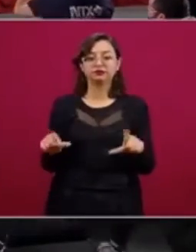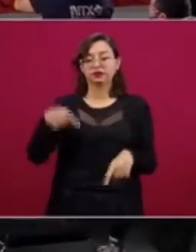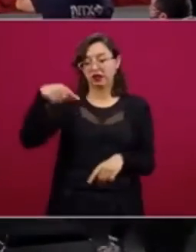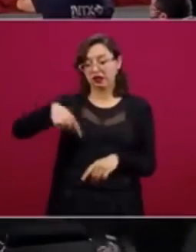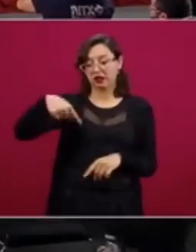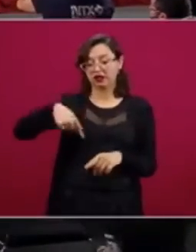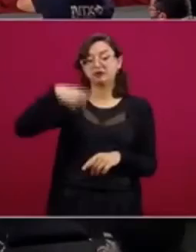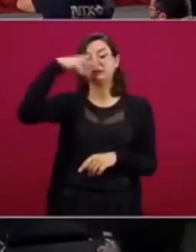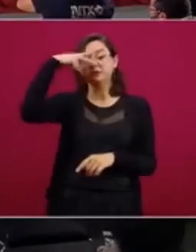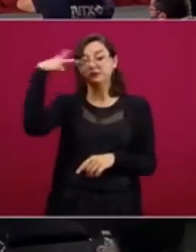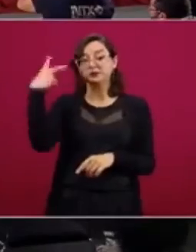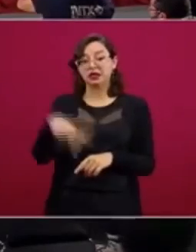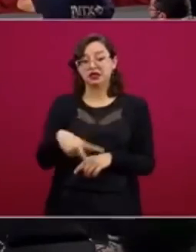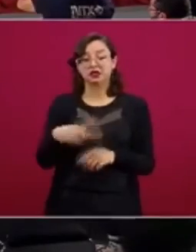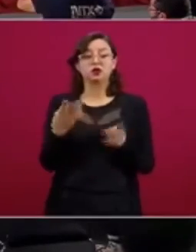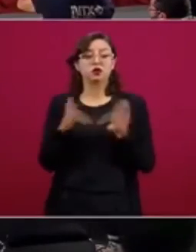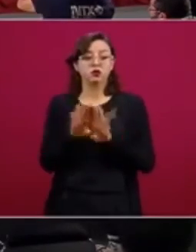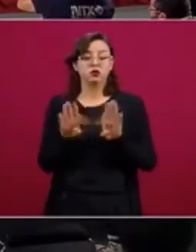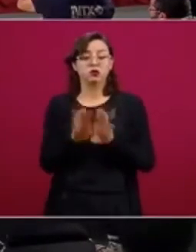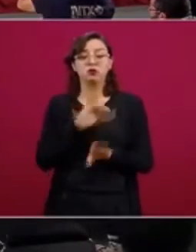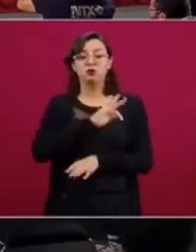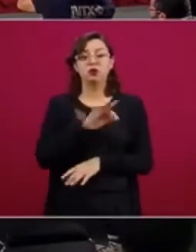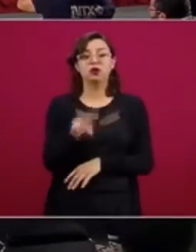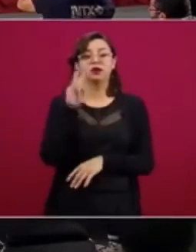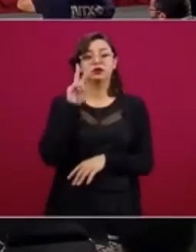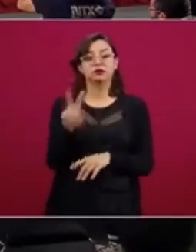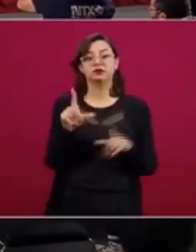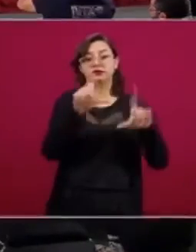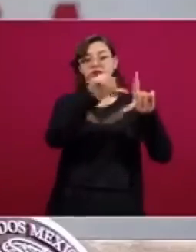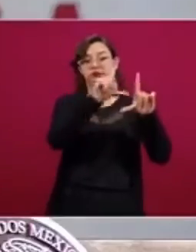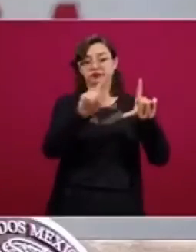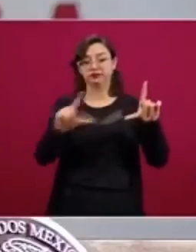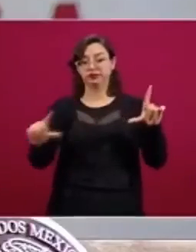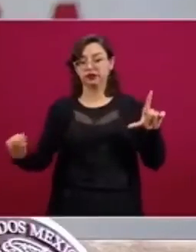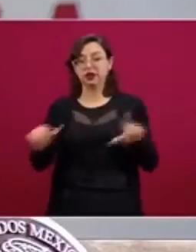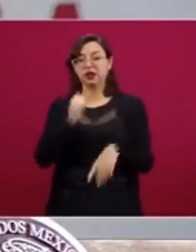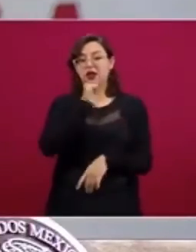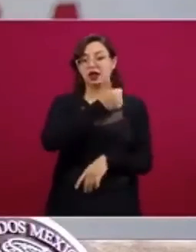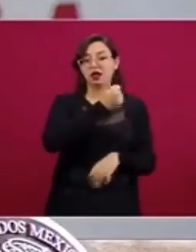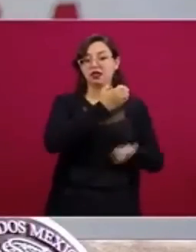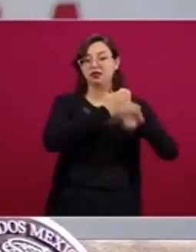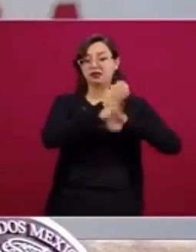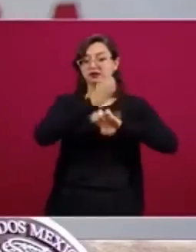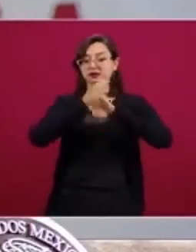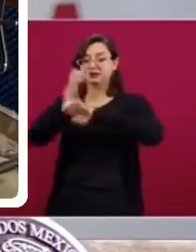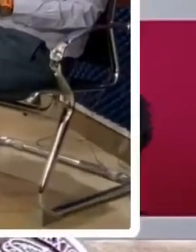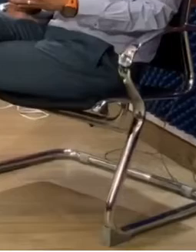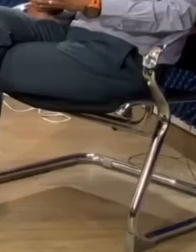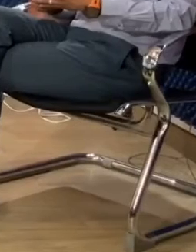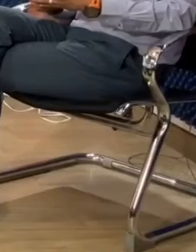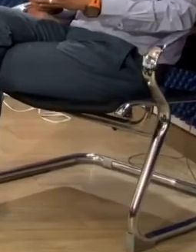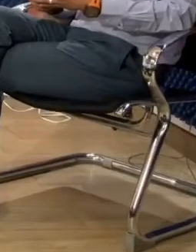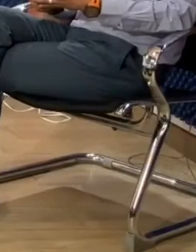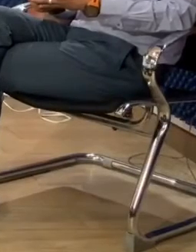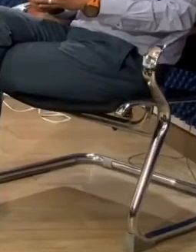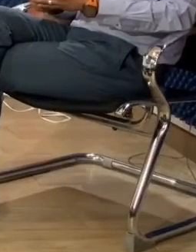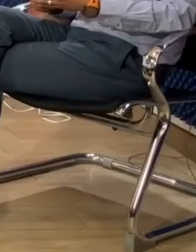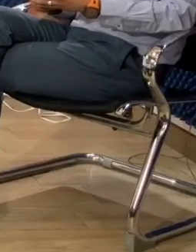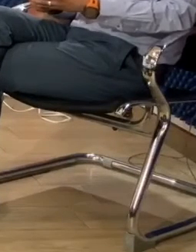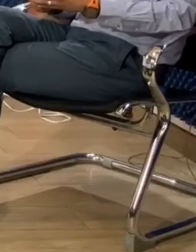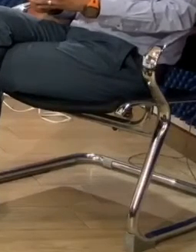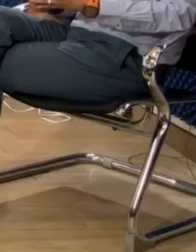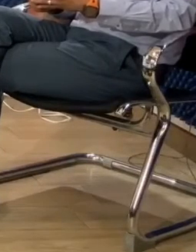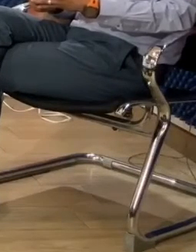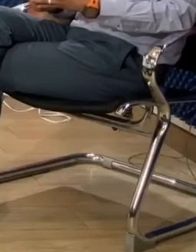juntos, ahorita los tenemos aislados, los tenemos, sí, a distancia. Y tú sabes la importancia que tienen los abrazos. Sí, claro. ¿No? Sobre todo